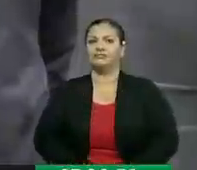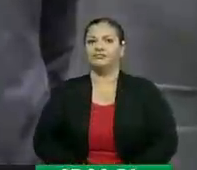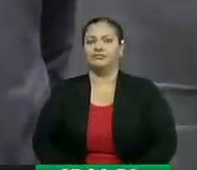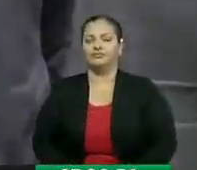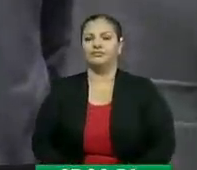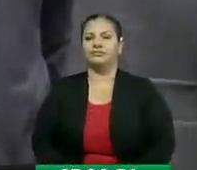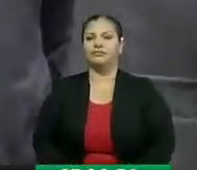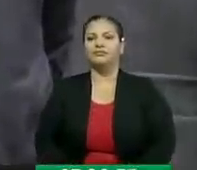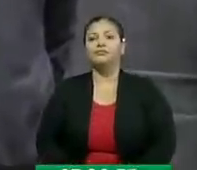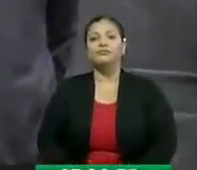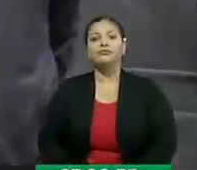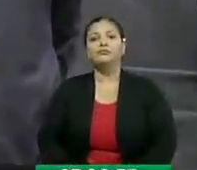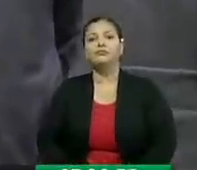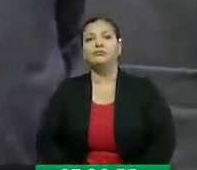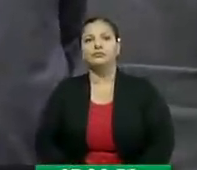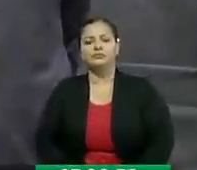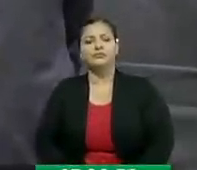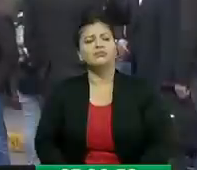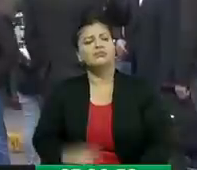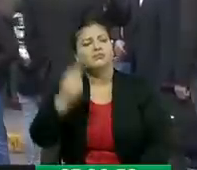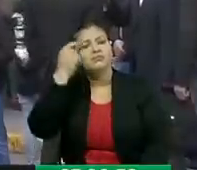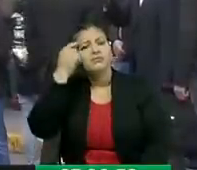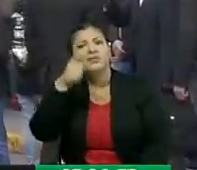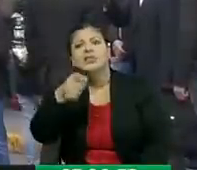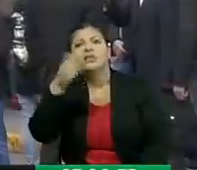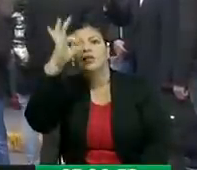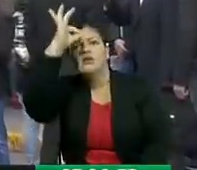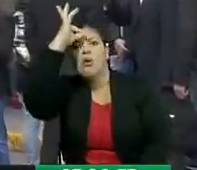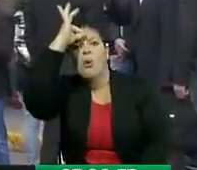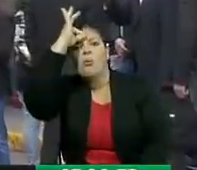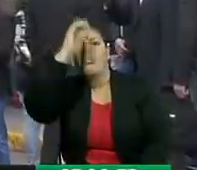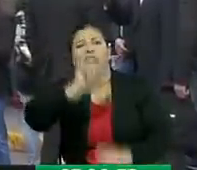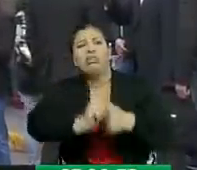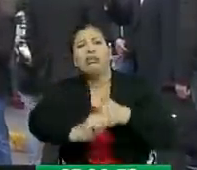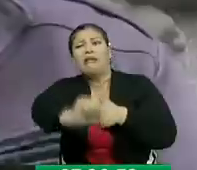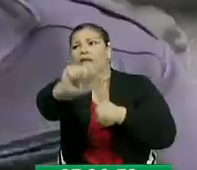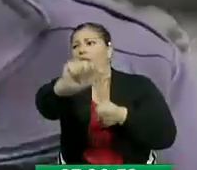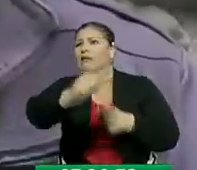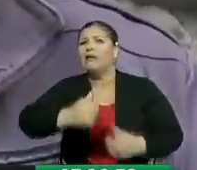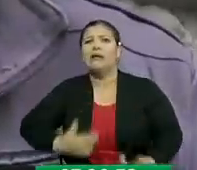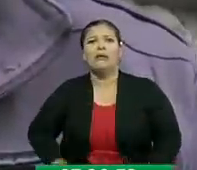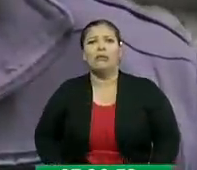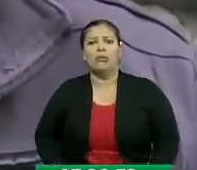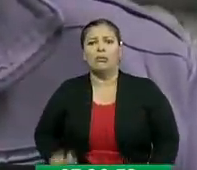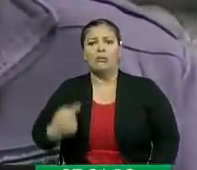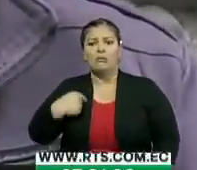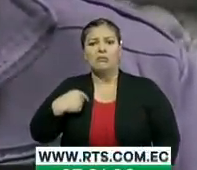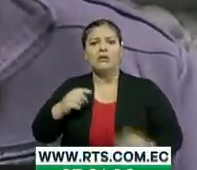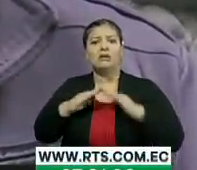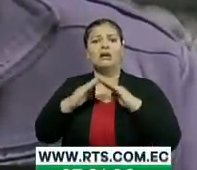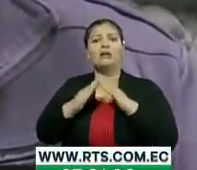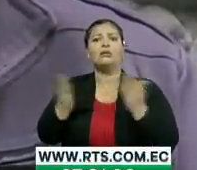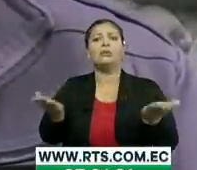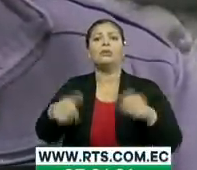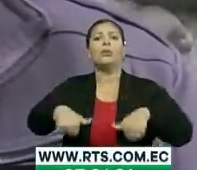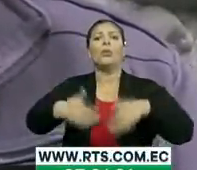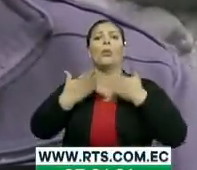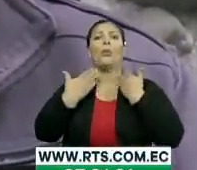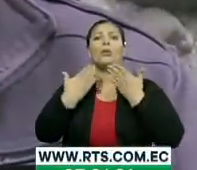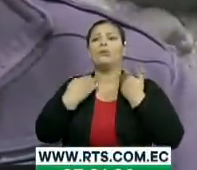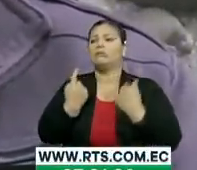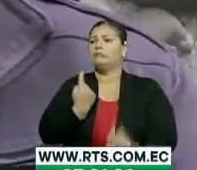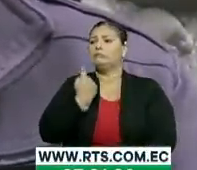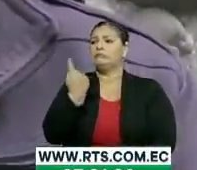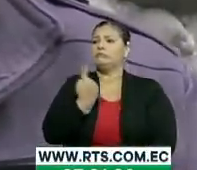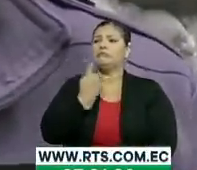de salud donde viven, ya que no cuentan, dicen, con dinero para su estadía. Yo no vivo aquí, yo vivo de Guayaquil, yo vine sola, no sé qué hacer, yo